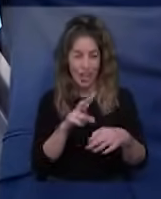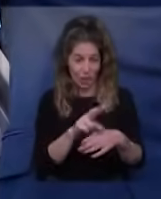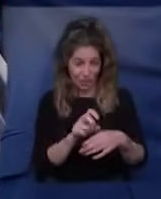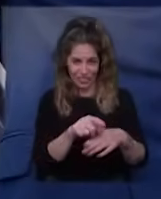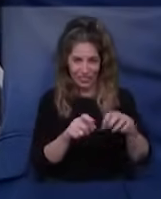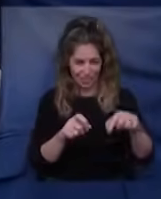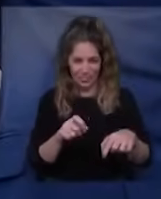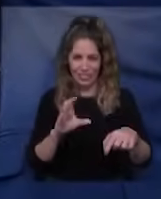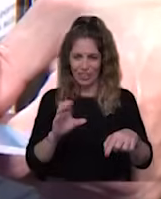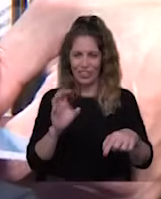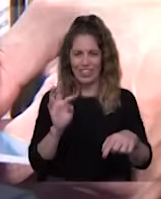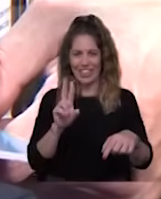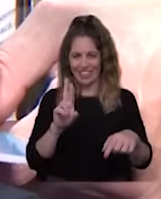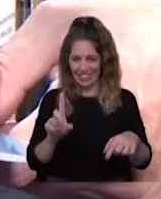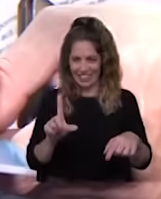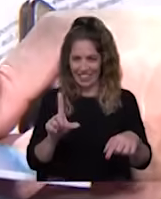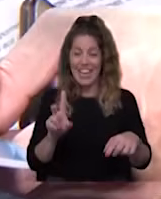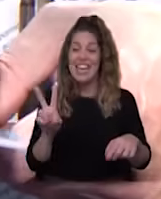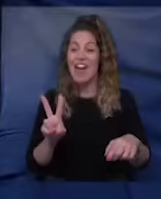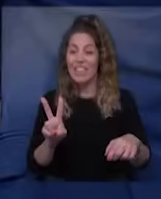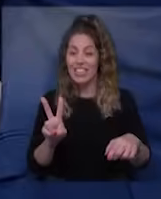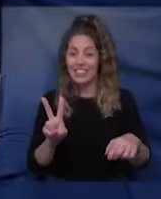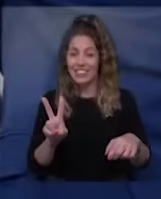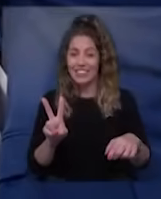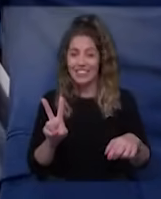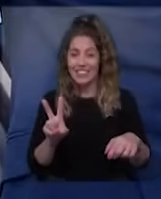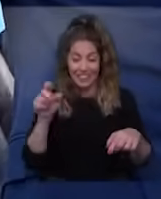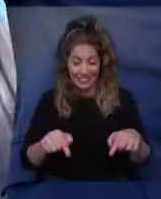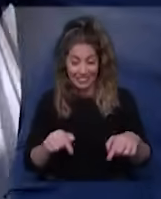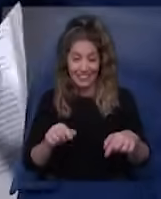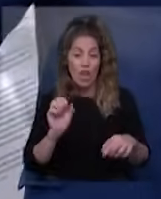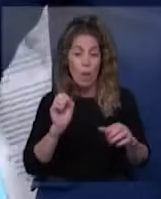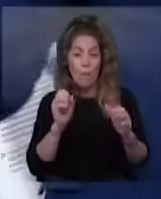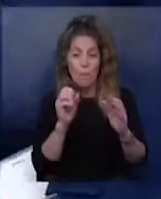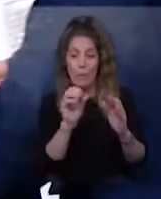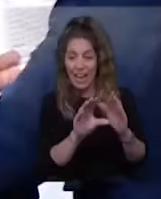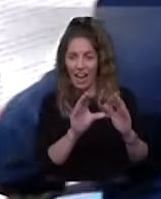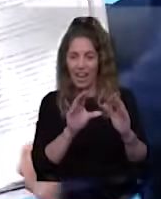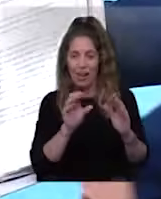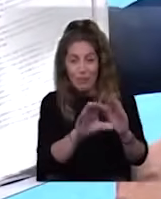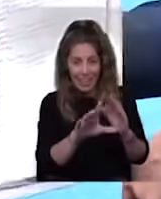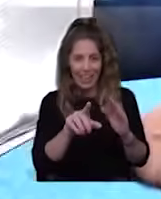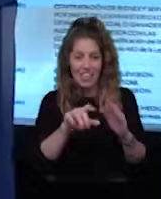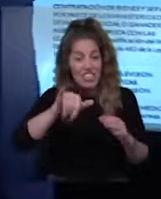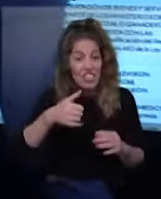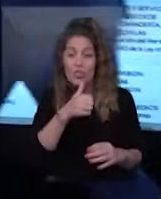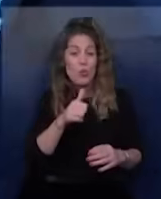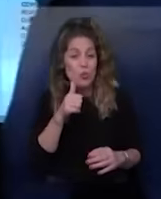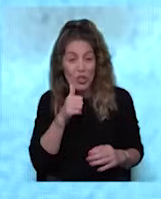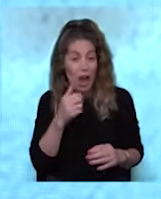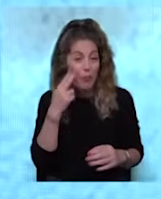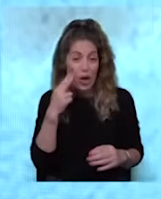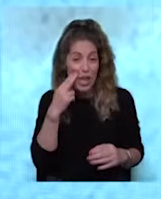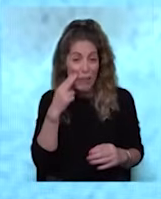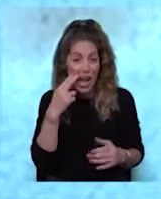que y la v la ve corta la ve corta y lo pega y ya solucionas el problema de la financiación de los partidos